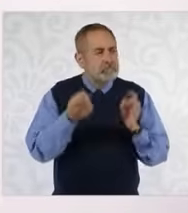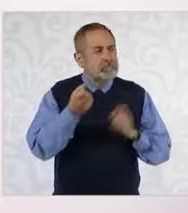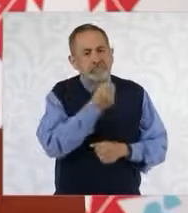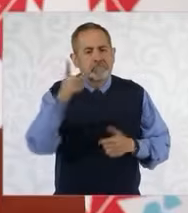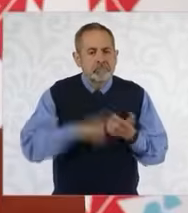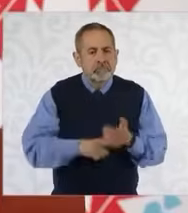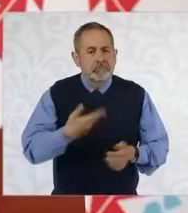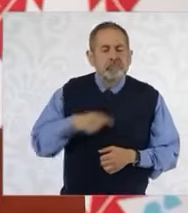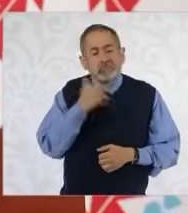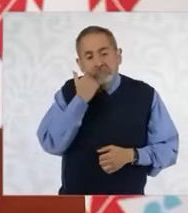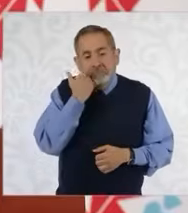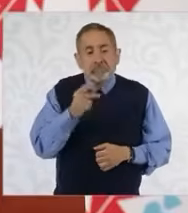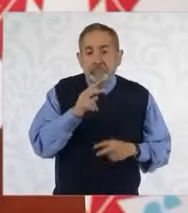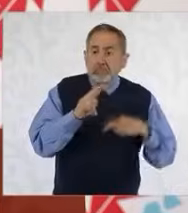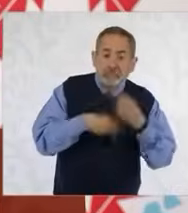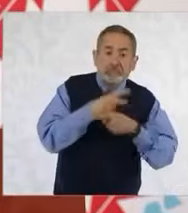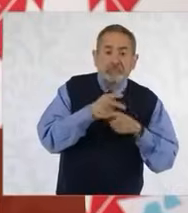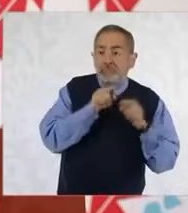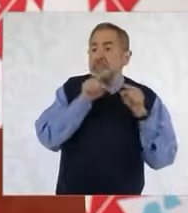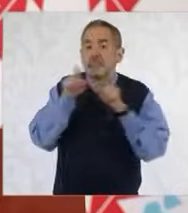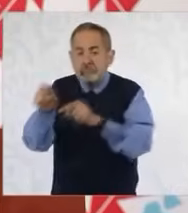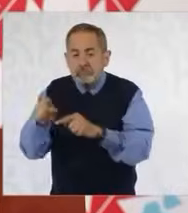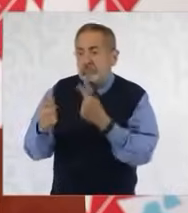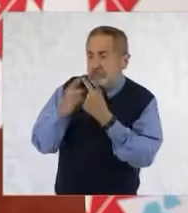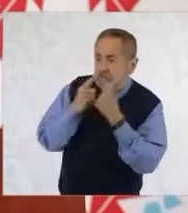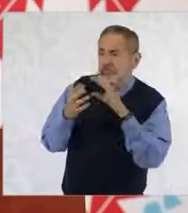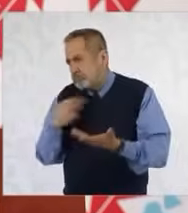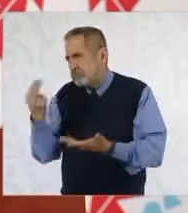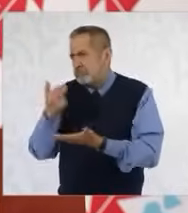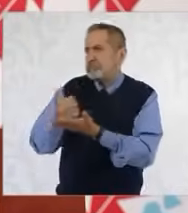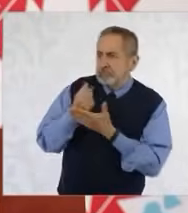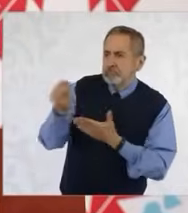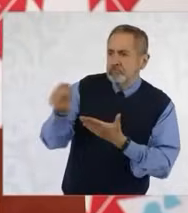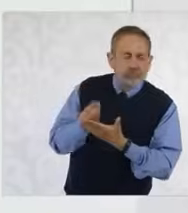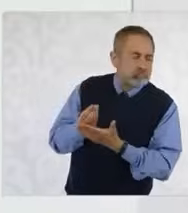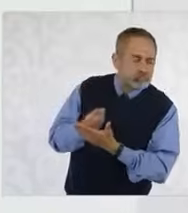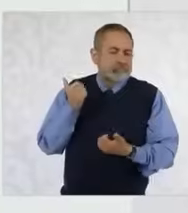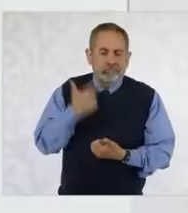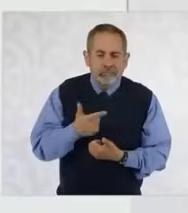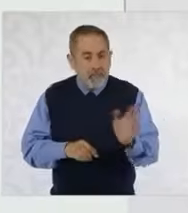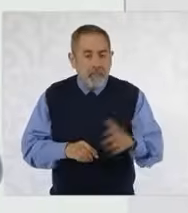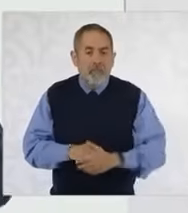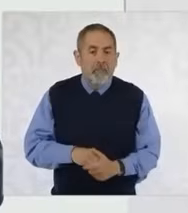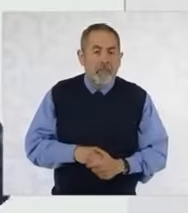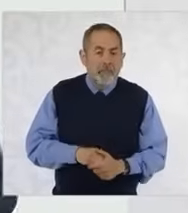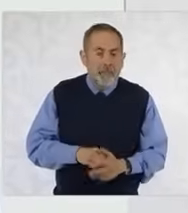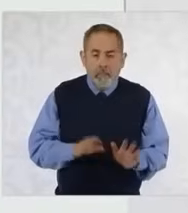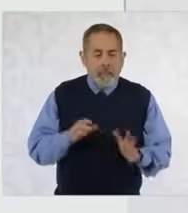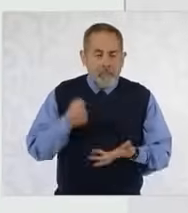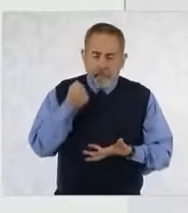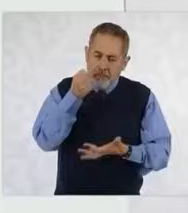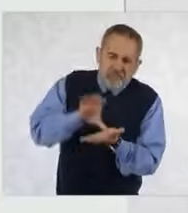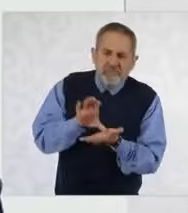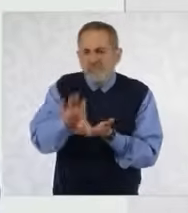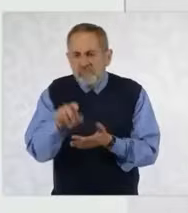presidentes o presidentas municipales que están yendo a hacer gestiones para que se incorpore en el presupuesto algo. Entonces, vamos a invertir en